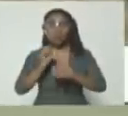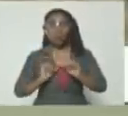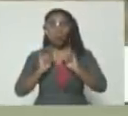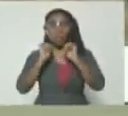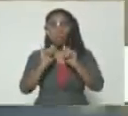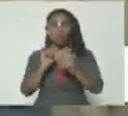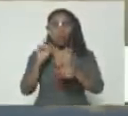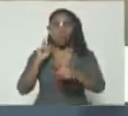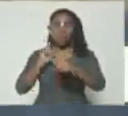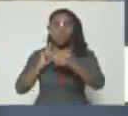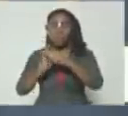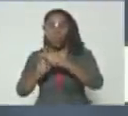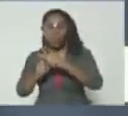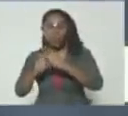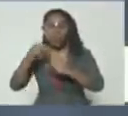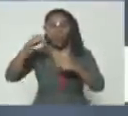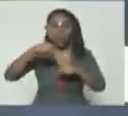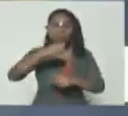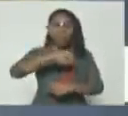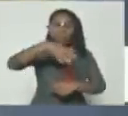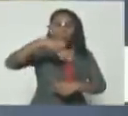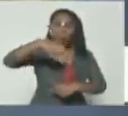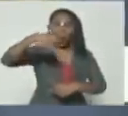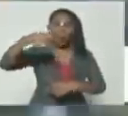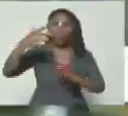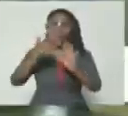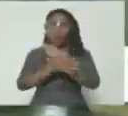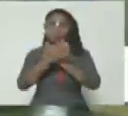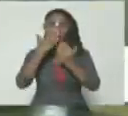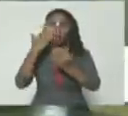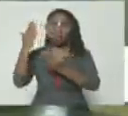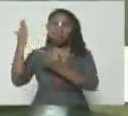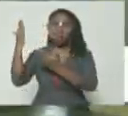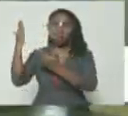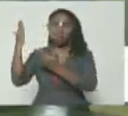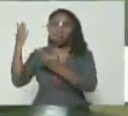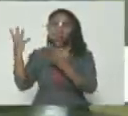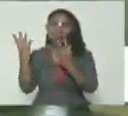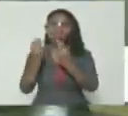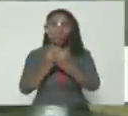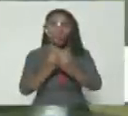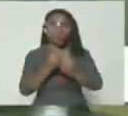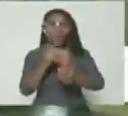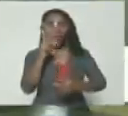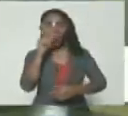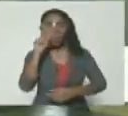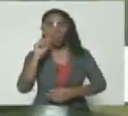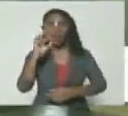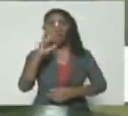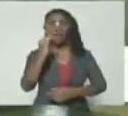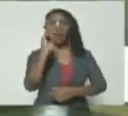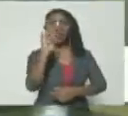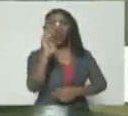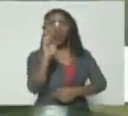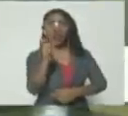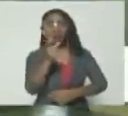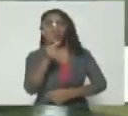captura del pulpo. Aquí me acompaña nuestro gerente de la planta, el compañero Rafael Escobar,